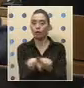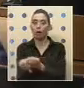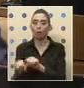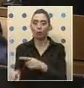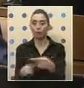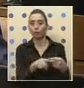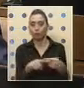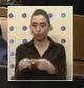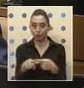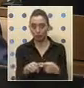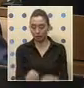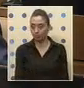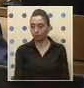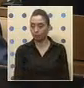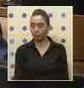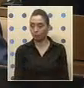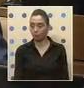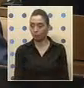social.